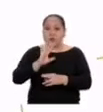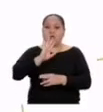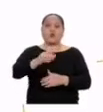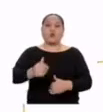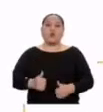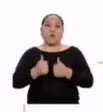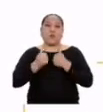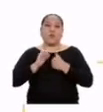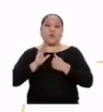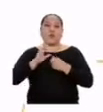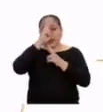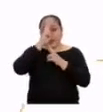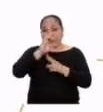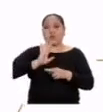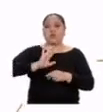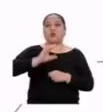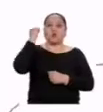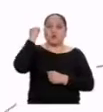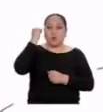vida y a sus derechos.